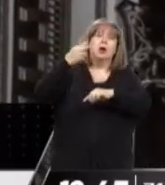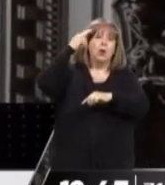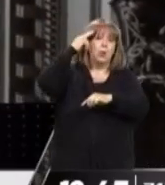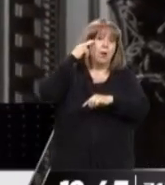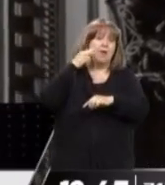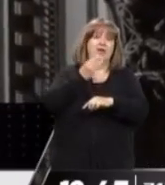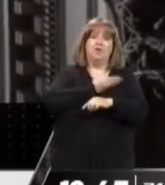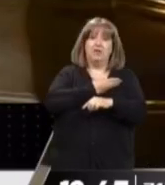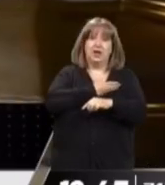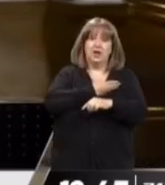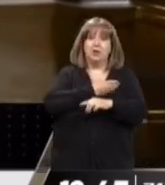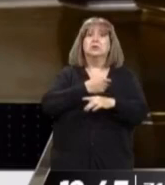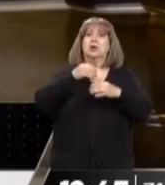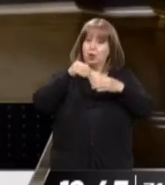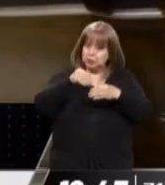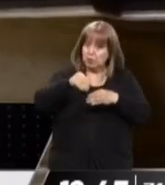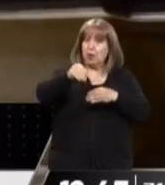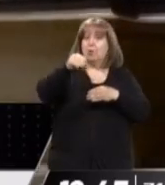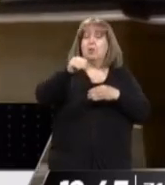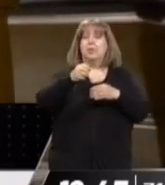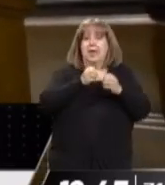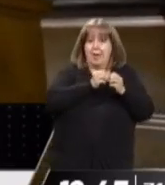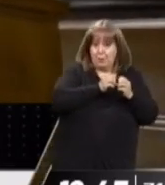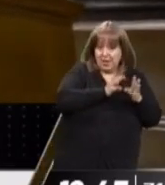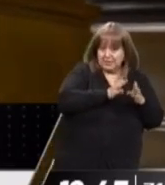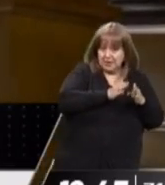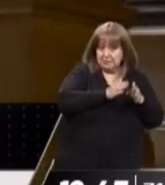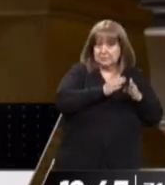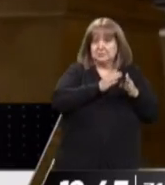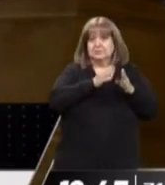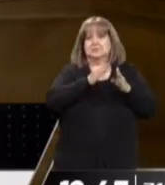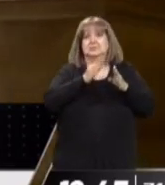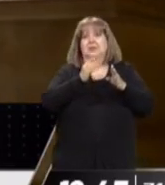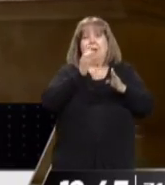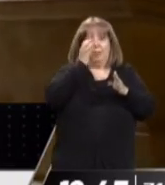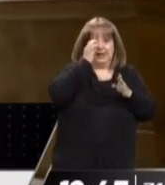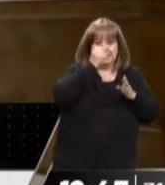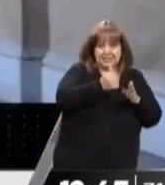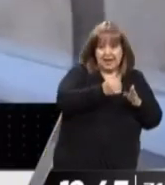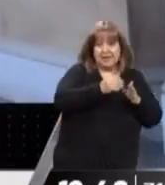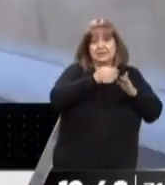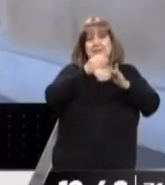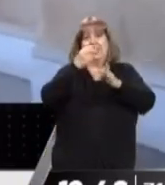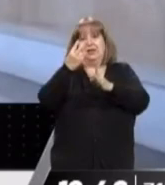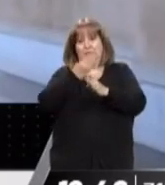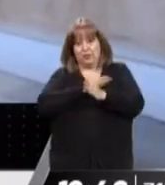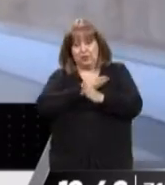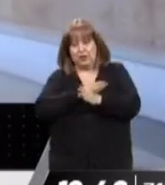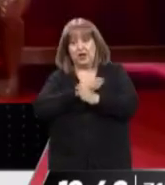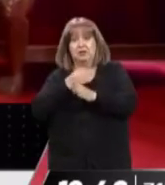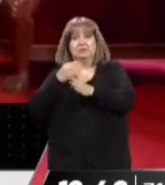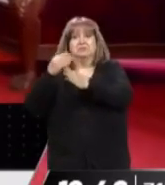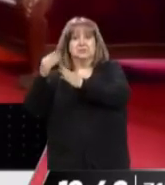9 de febrero, cuando continúen. Están convocados los miembros de la Corte Suprema, pero tienen el